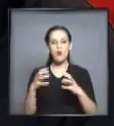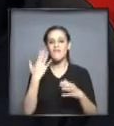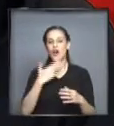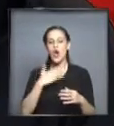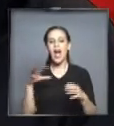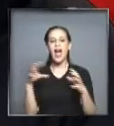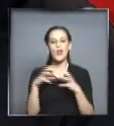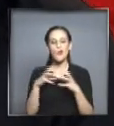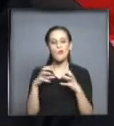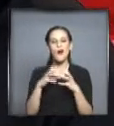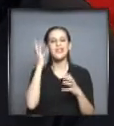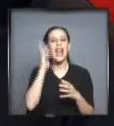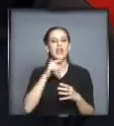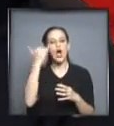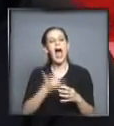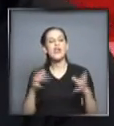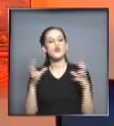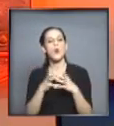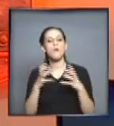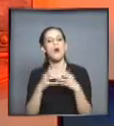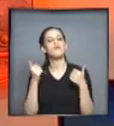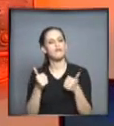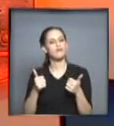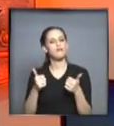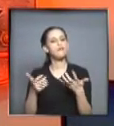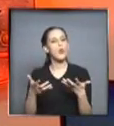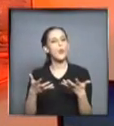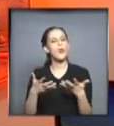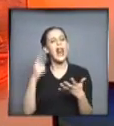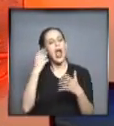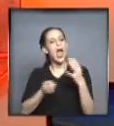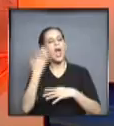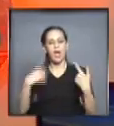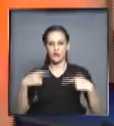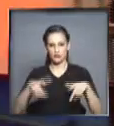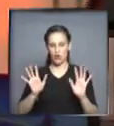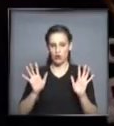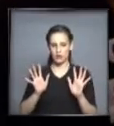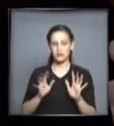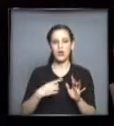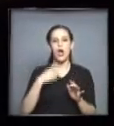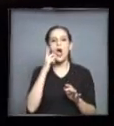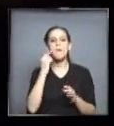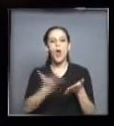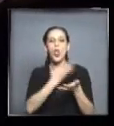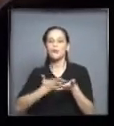Lorenzo, una hinchada bastante ingeniosa a la hora de claro, hacerlo. Por eso lo decía. Es muy bien que los hijos lo Bueno, los productores